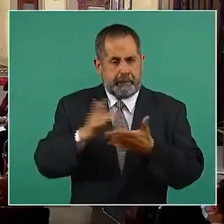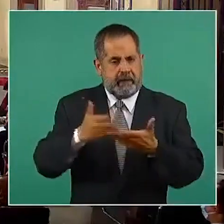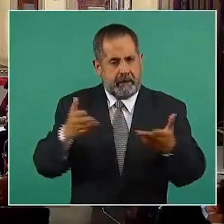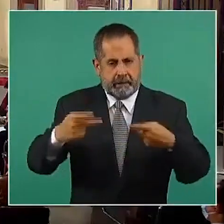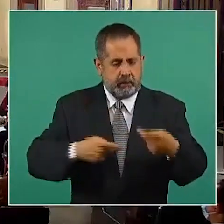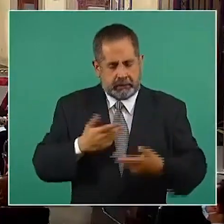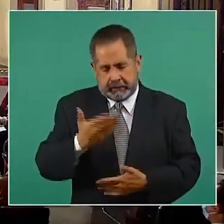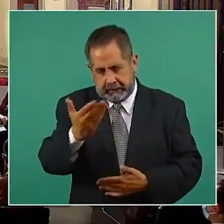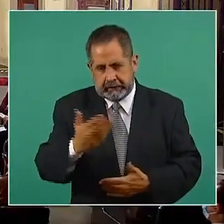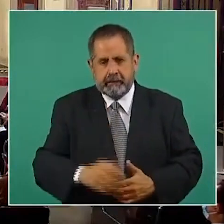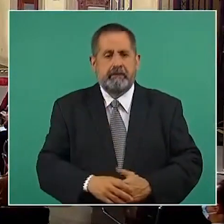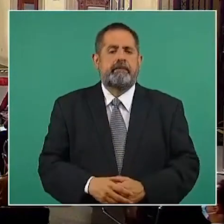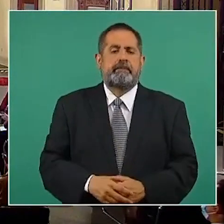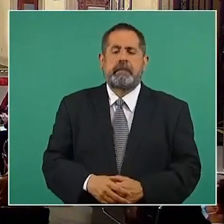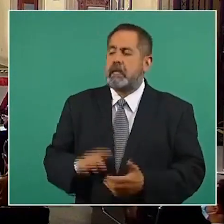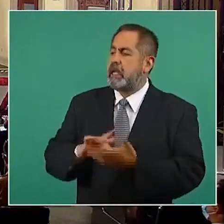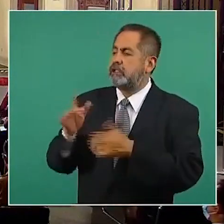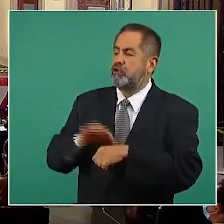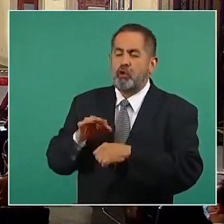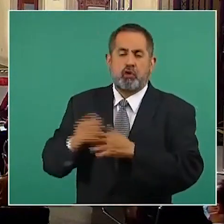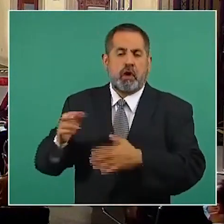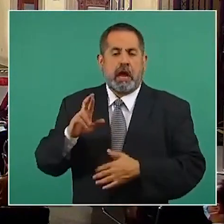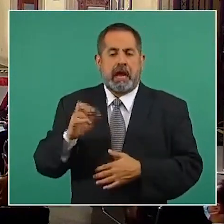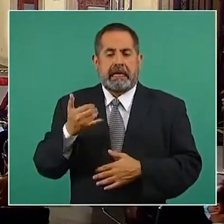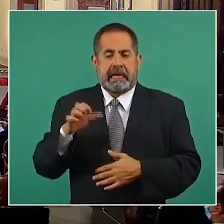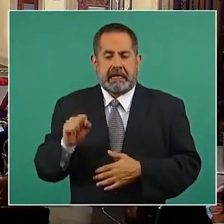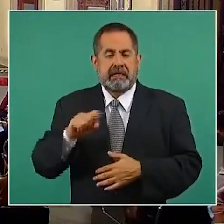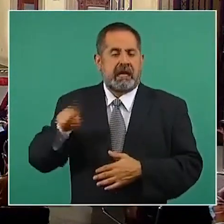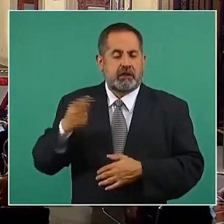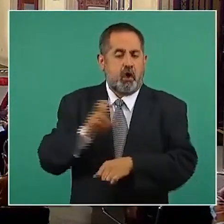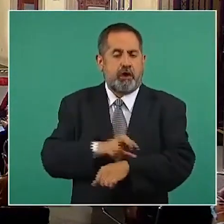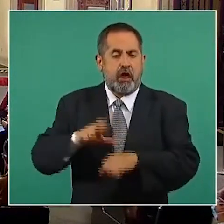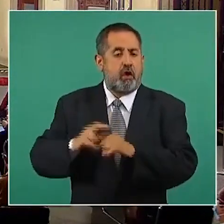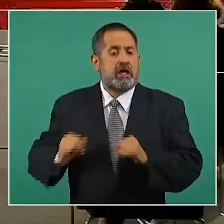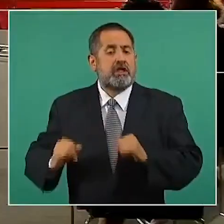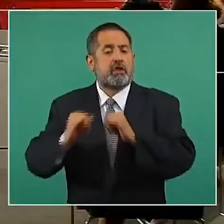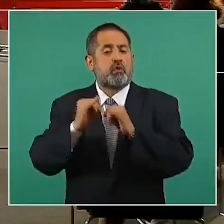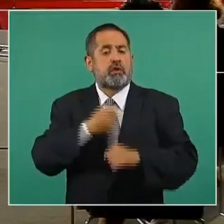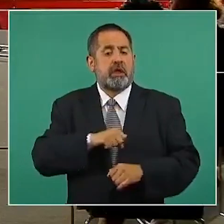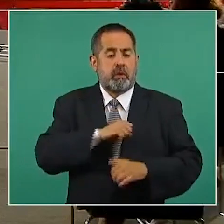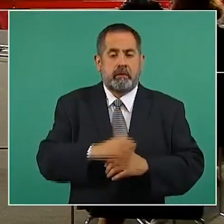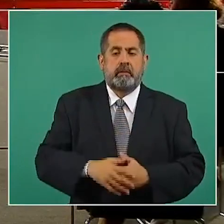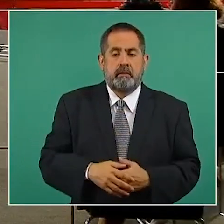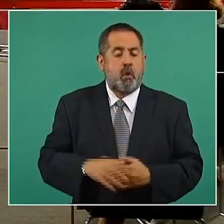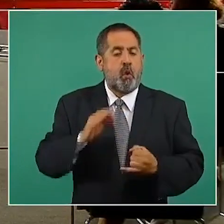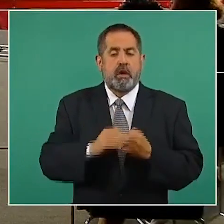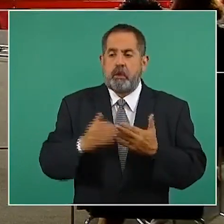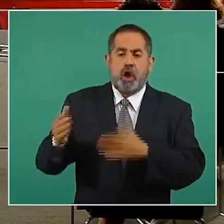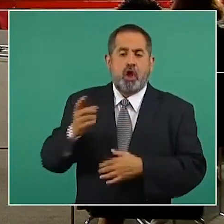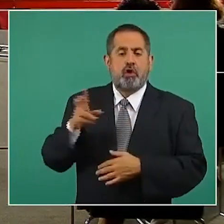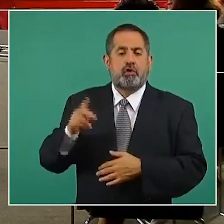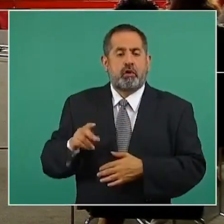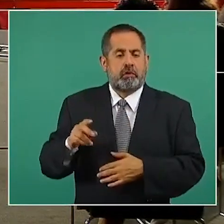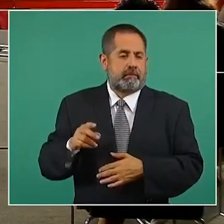a preguntas. Muchas gracias. Gracias, doctor Reyes Terán, coordinador de los Institutos Nacionales de Salud. Finalmente, el doctor Rui López